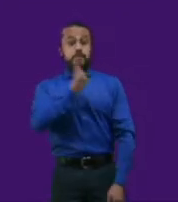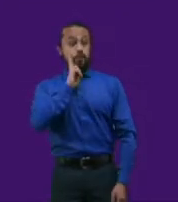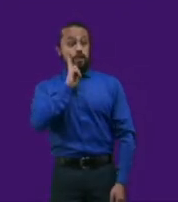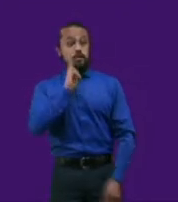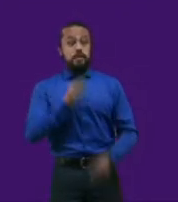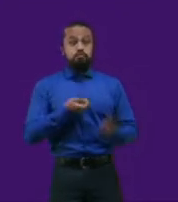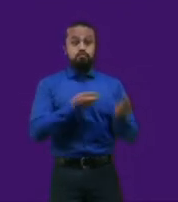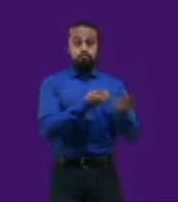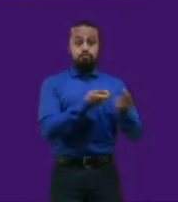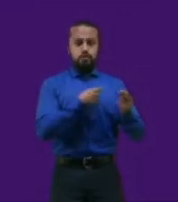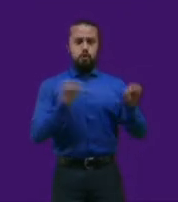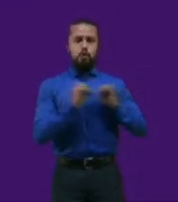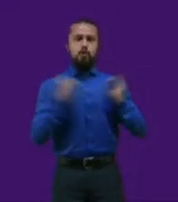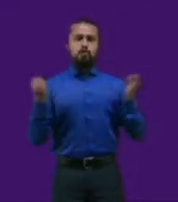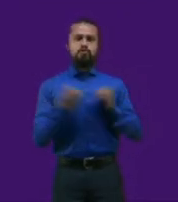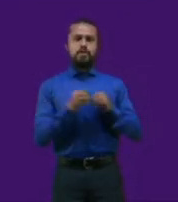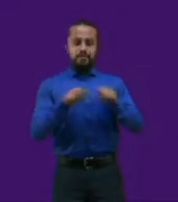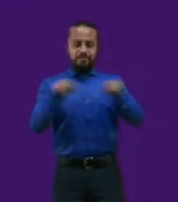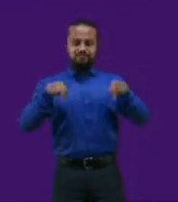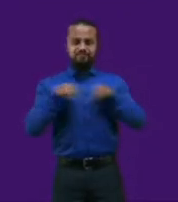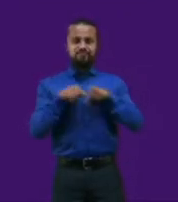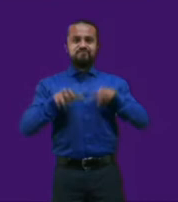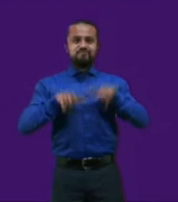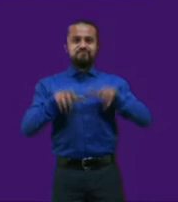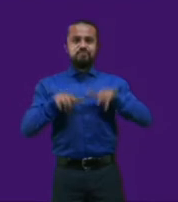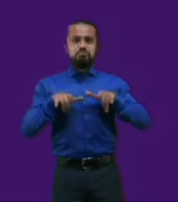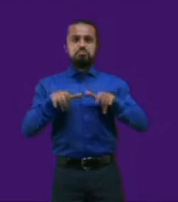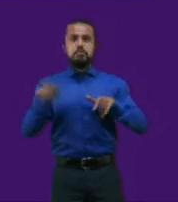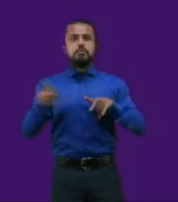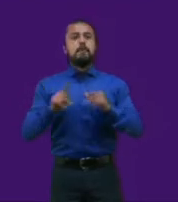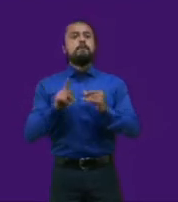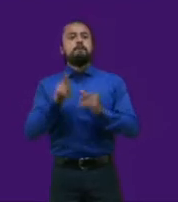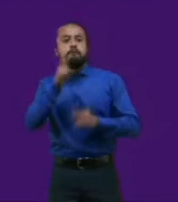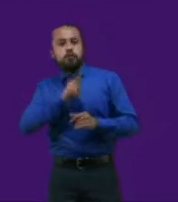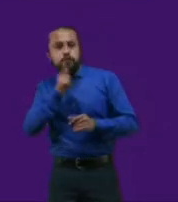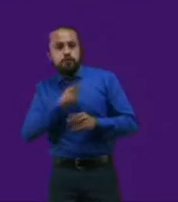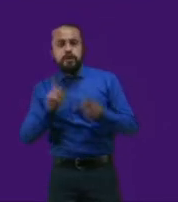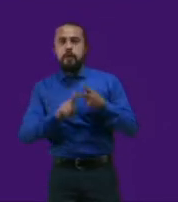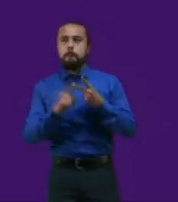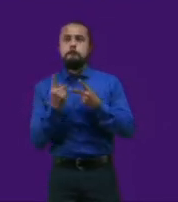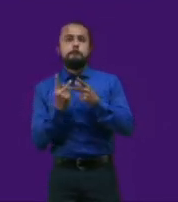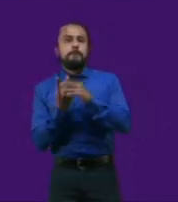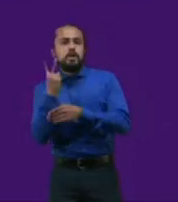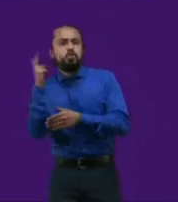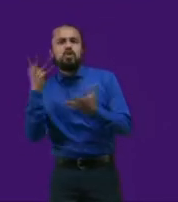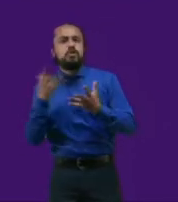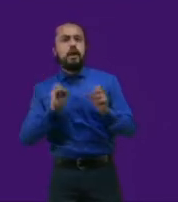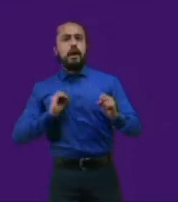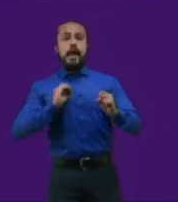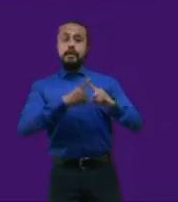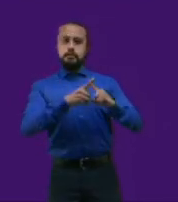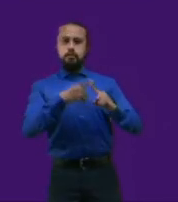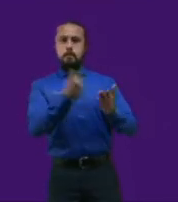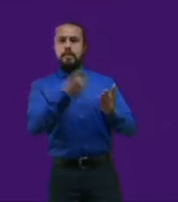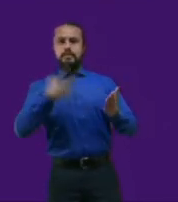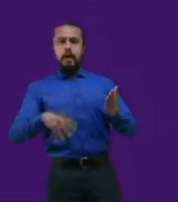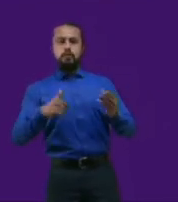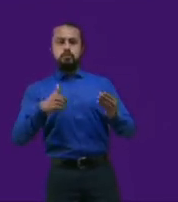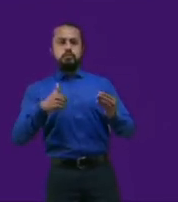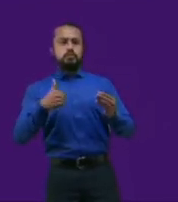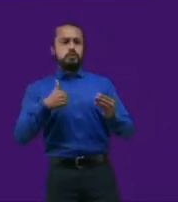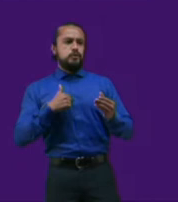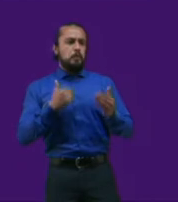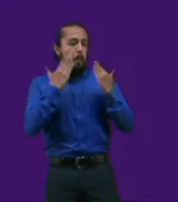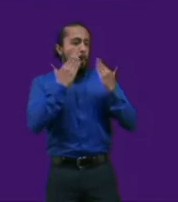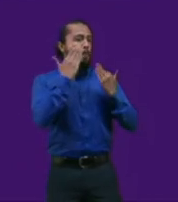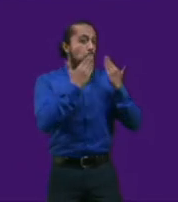oficina, comenzar a venderle frutas y verduras que comprábamos en el Éxito. Nos salían más caras de lo que entregábamos, pero era probar